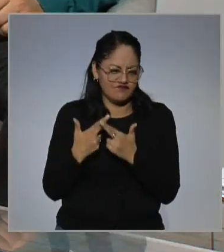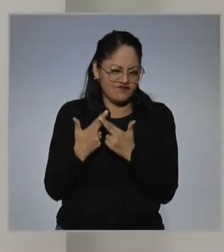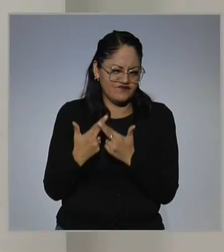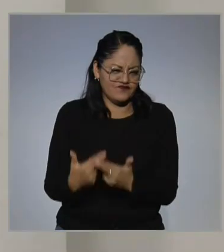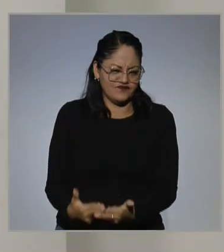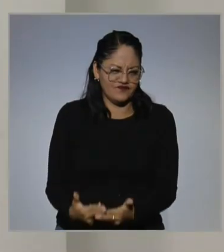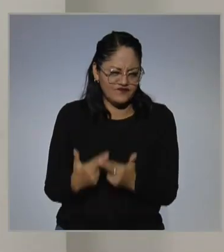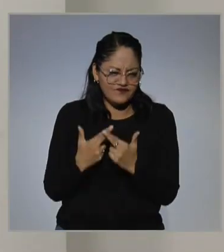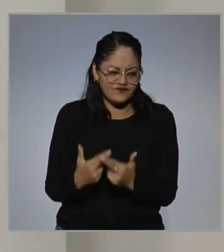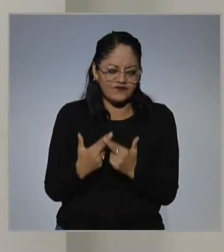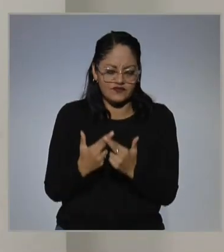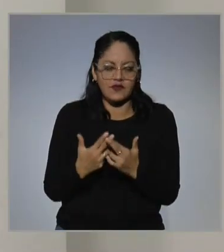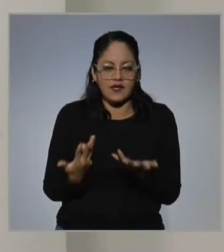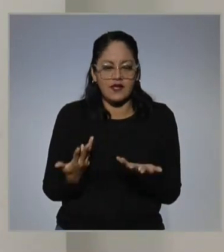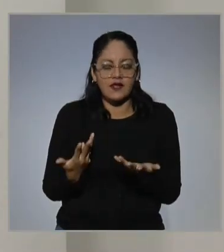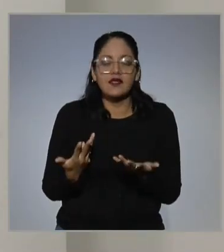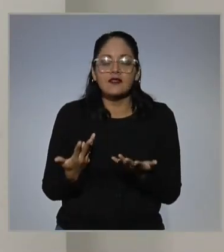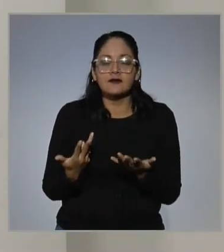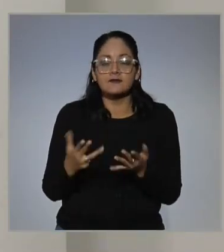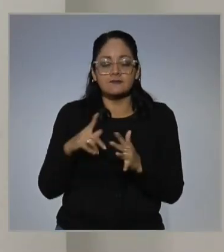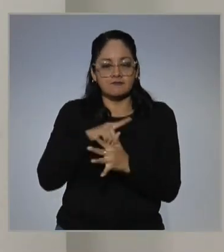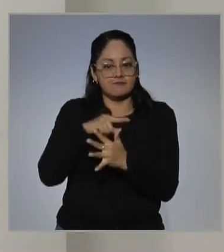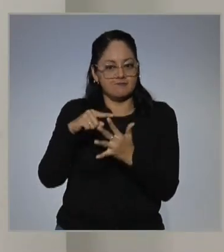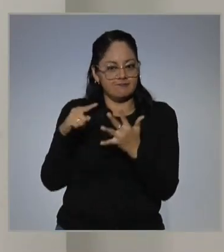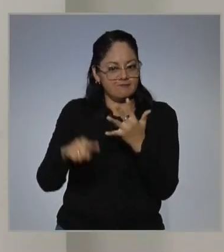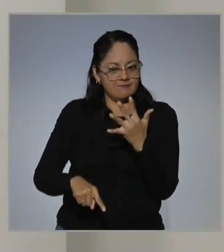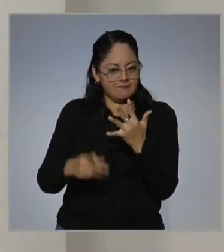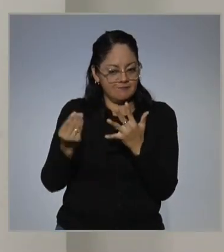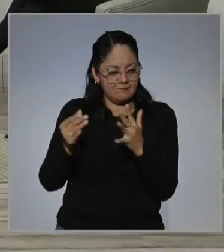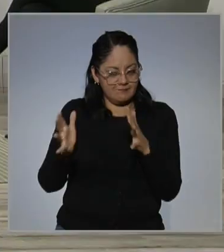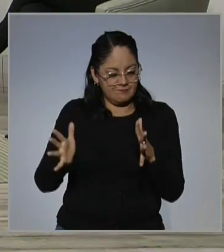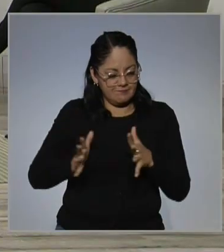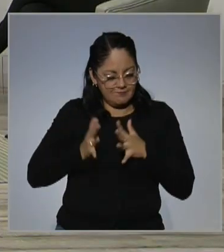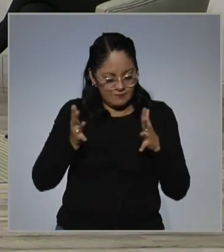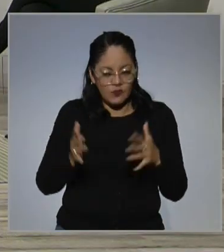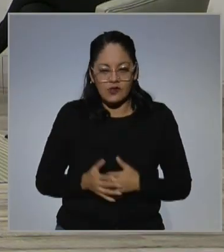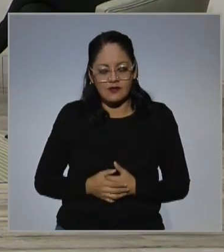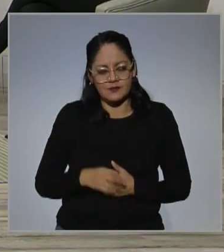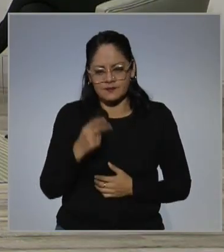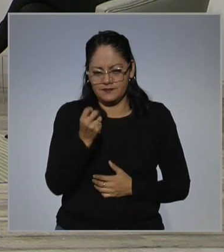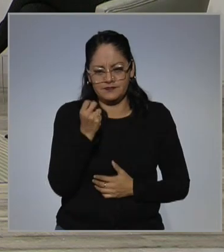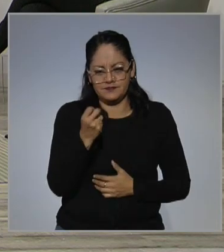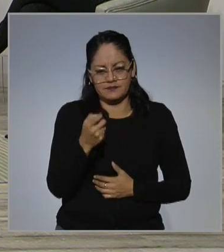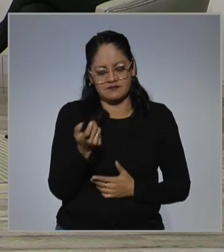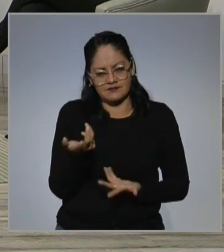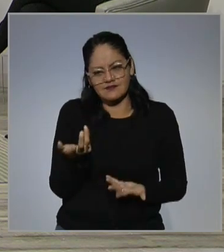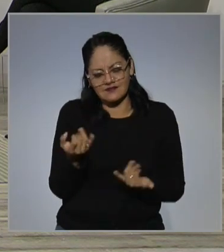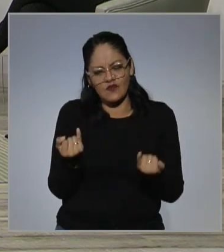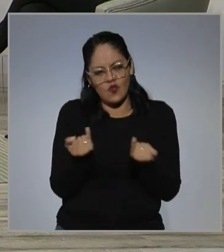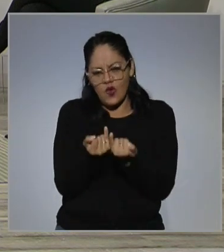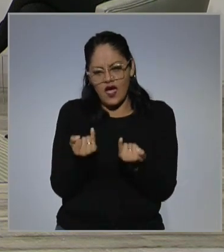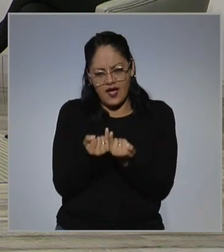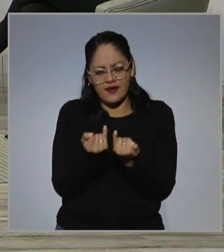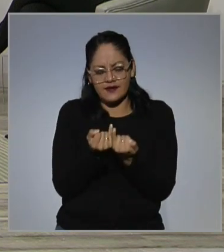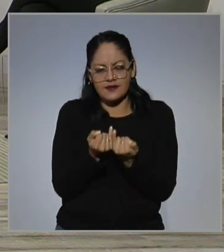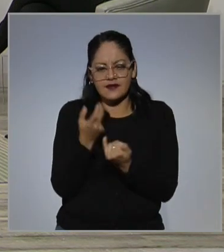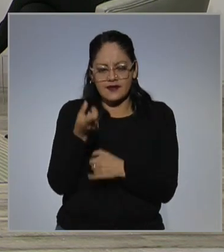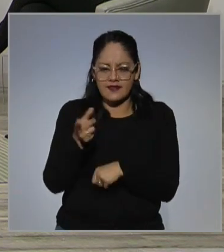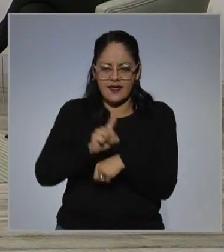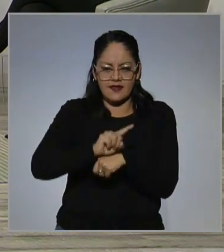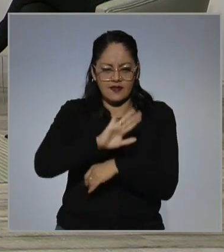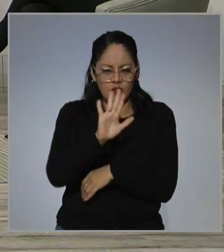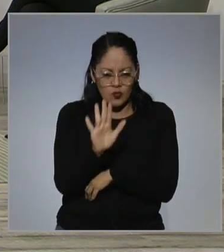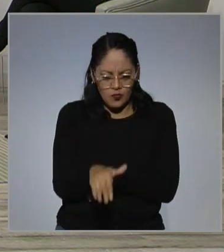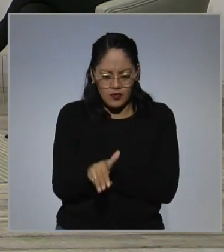una riqueza de elementos sorprendente. Entonces eso también es un Día de Muertos,